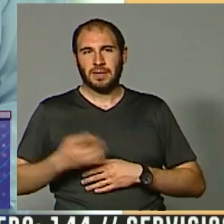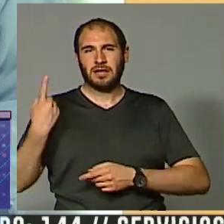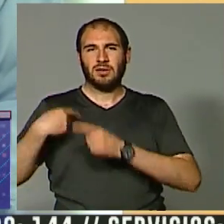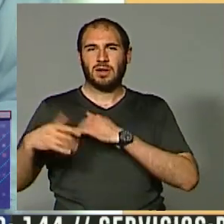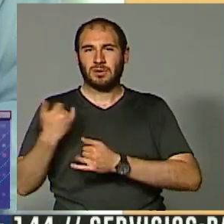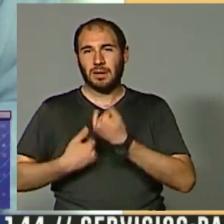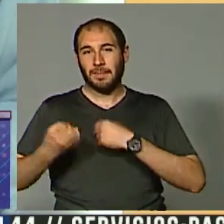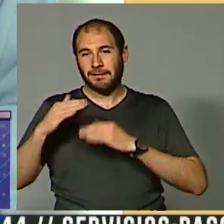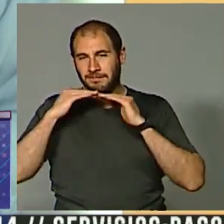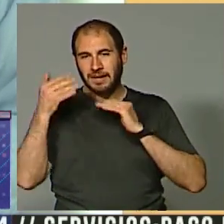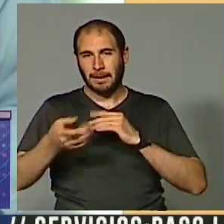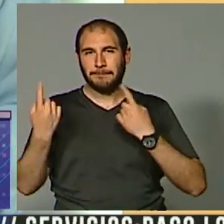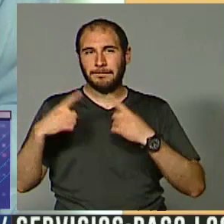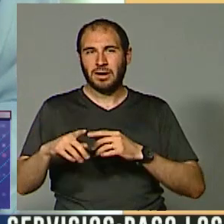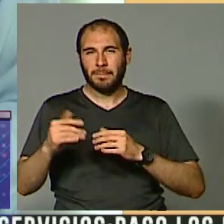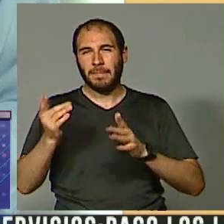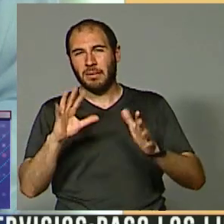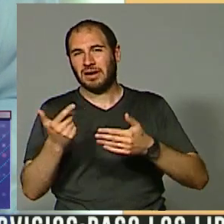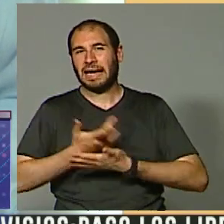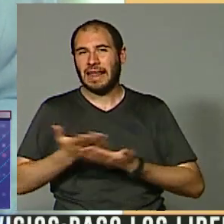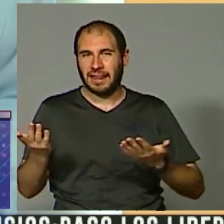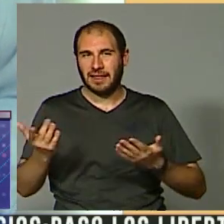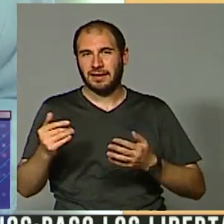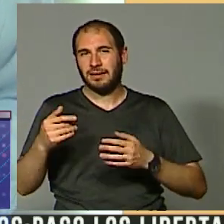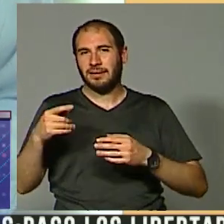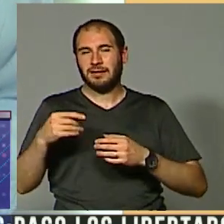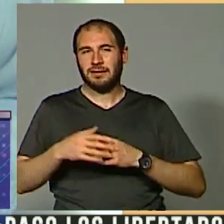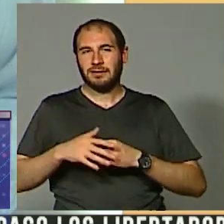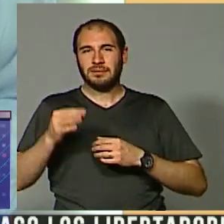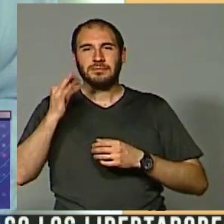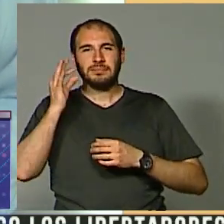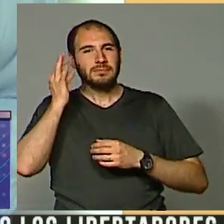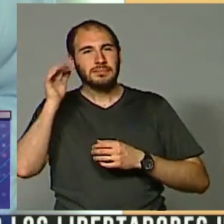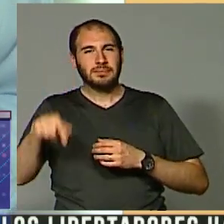porque la idea es que la vayan a ver, pero danos así unos rasgos de qué identifican a la niña